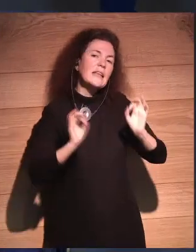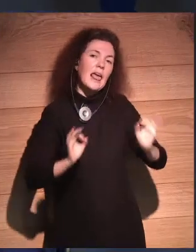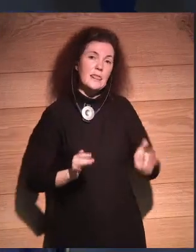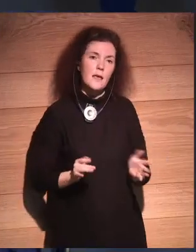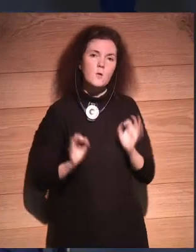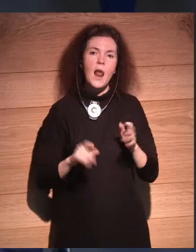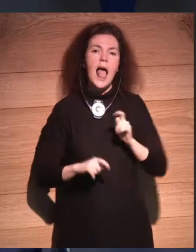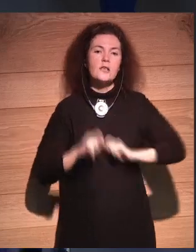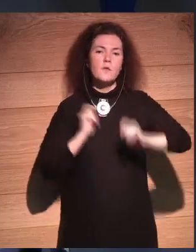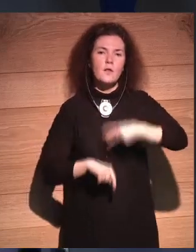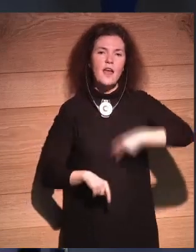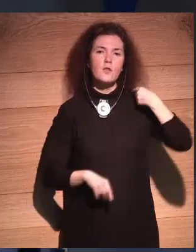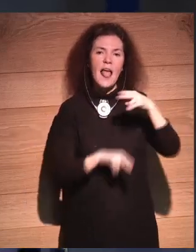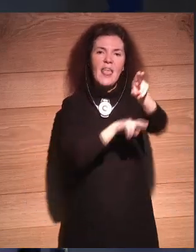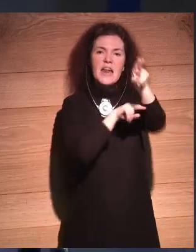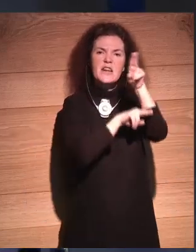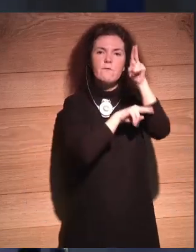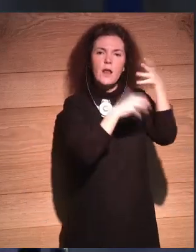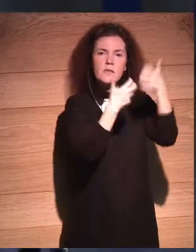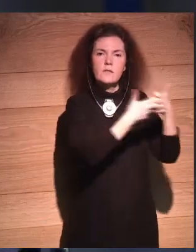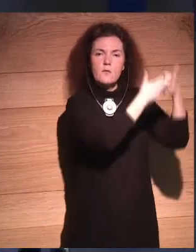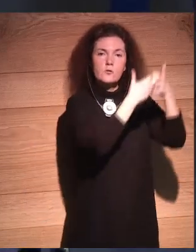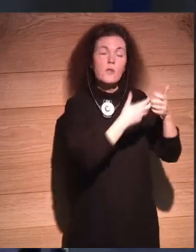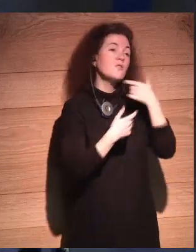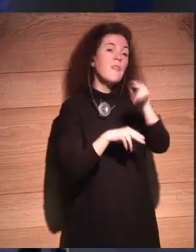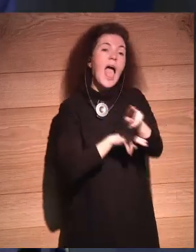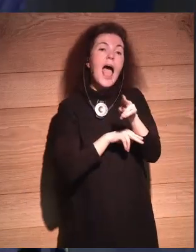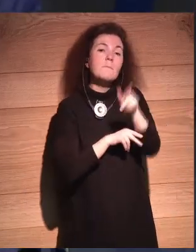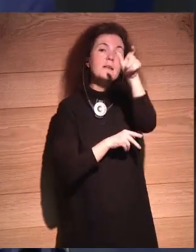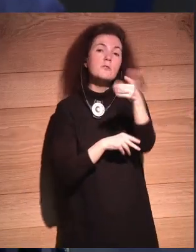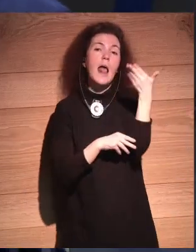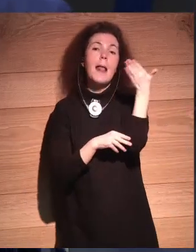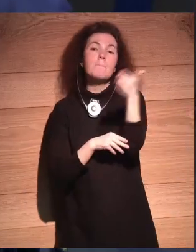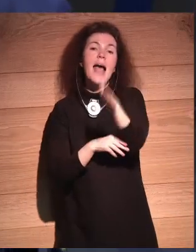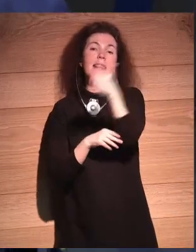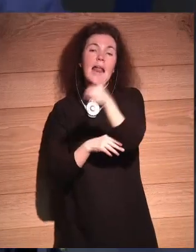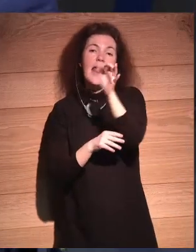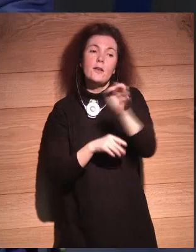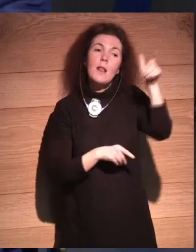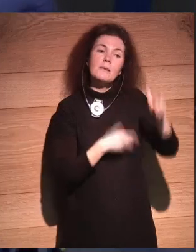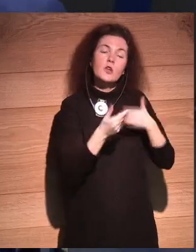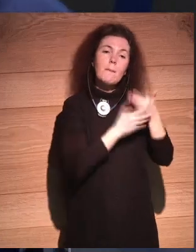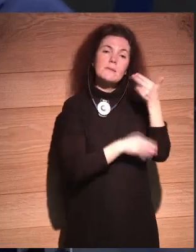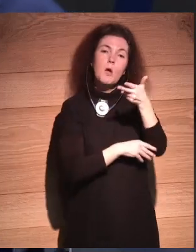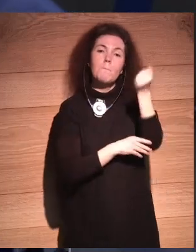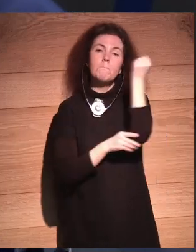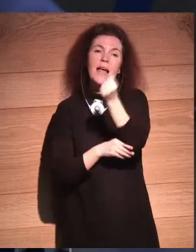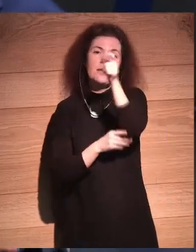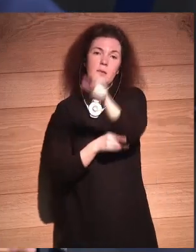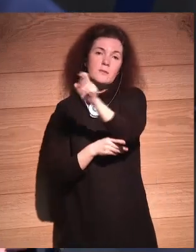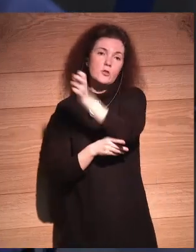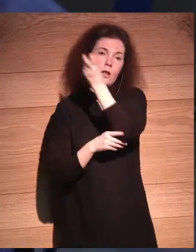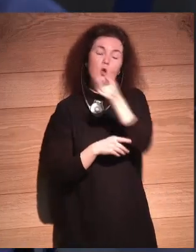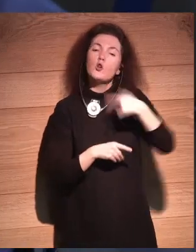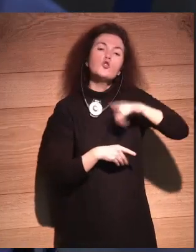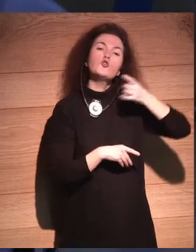Es como la Asociación Nacional del Rifle en Estados Unidos, que dicen las armas no matan a nadie, son las personas las que matan a otras personas. O sea, que lo que dicen es, bueno, solo